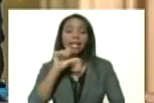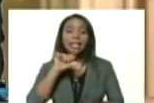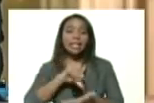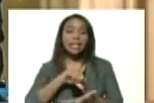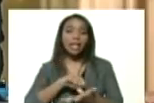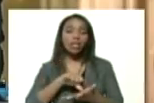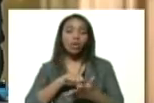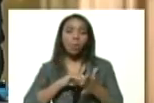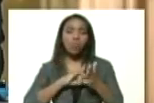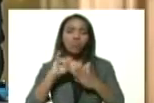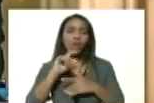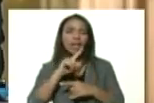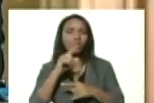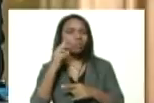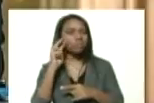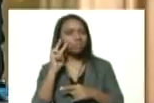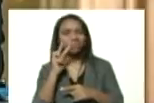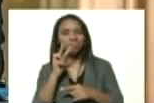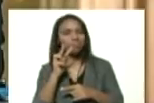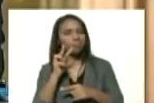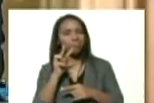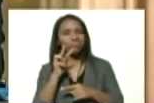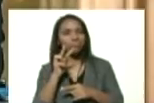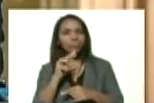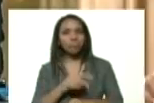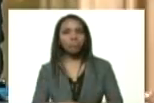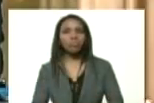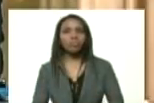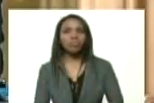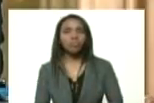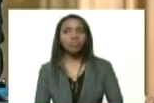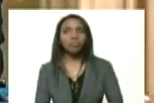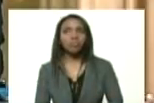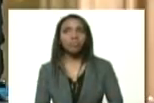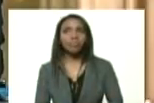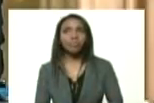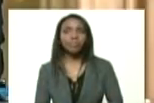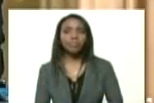hay que ser bien bien